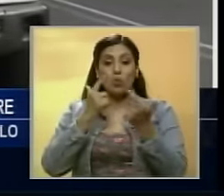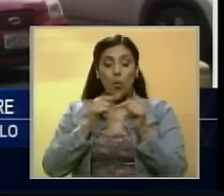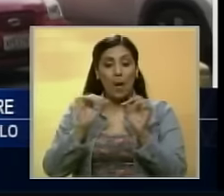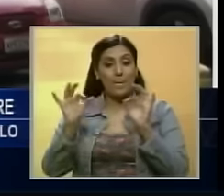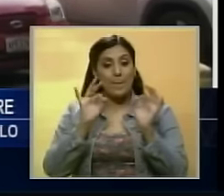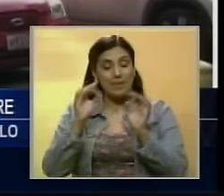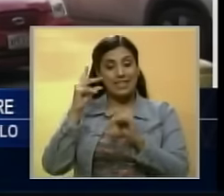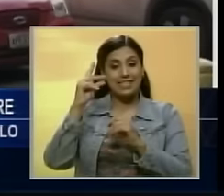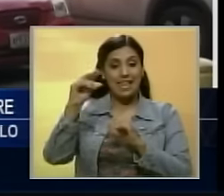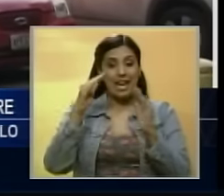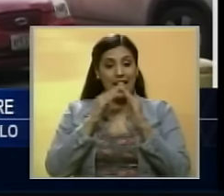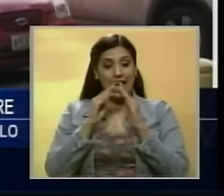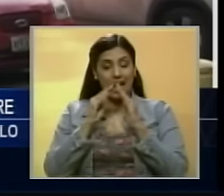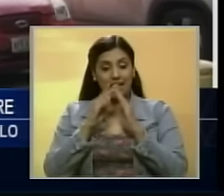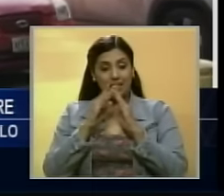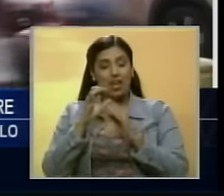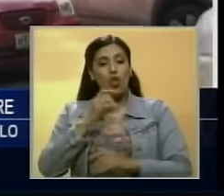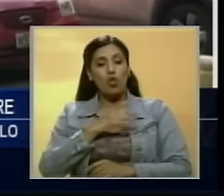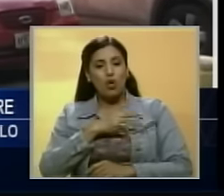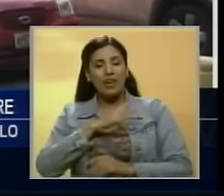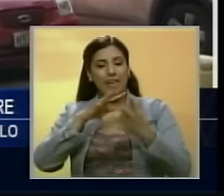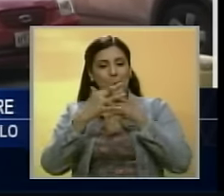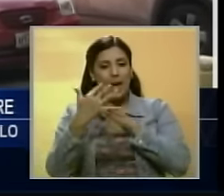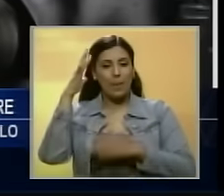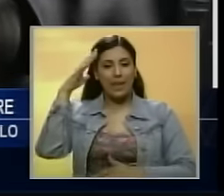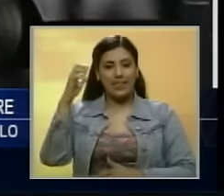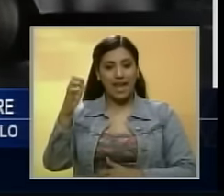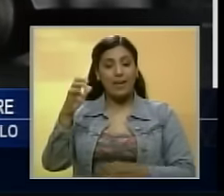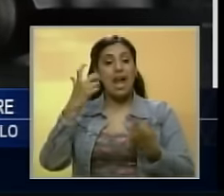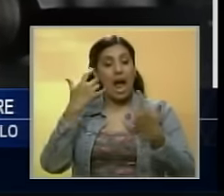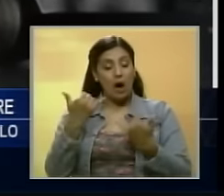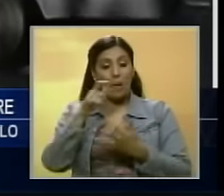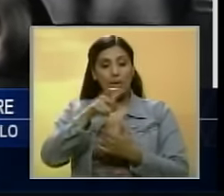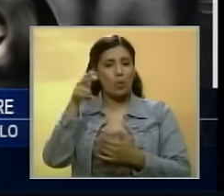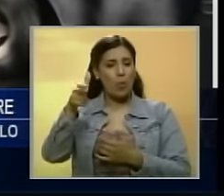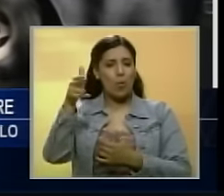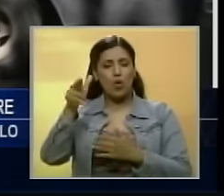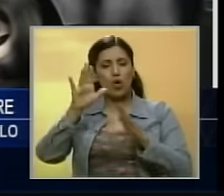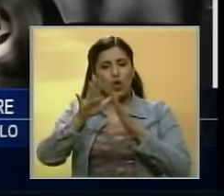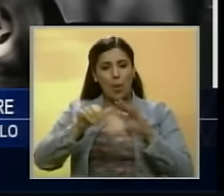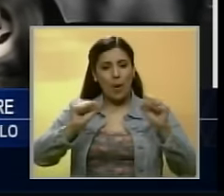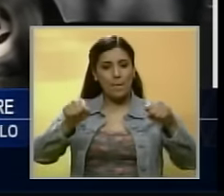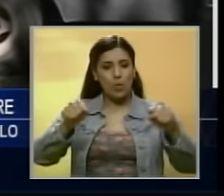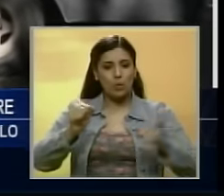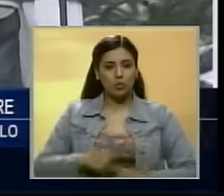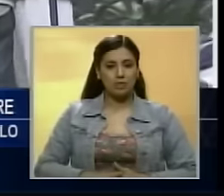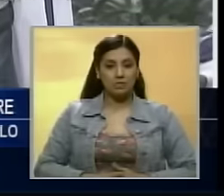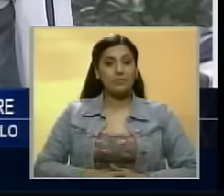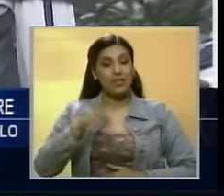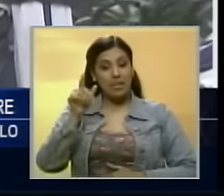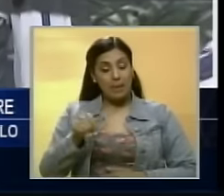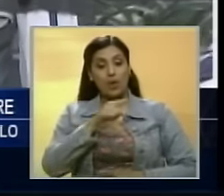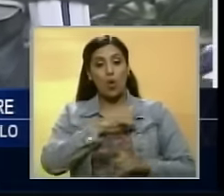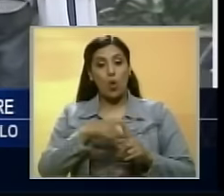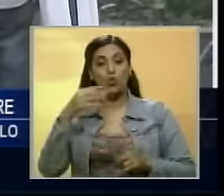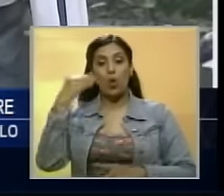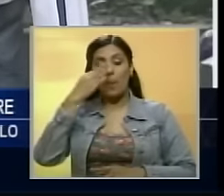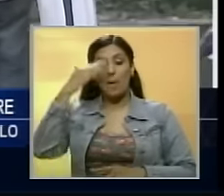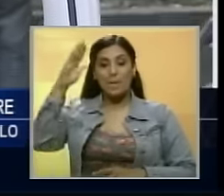cuando salía de su casa en el sector la dolorita de petare los antisociales le dispararon y le robaron su motocicleta también un